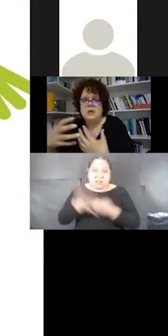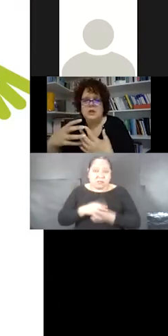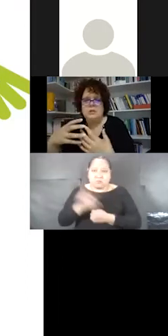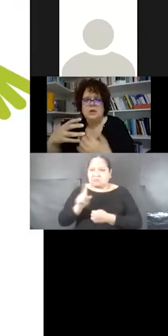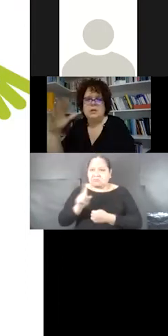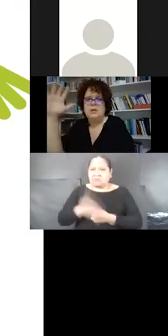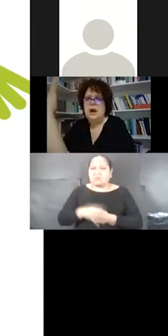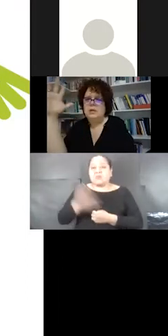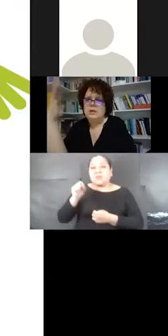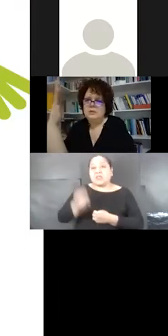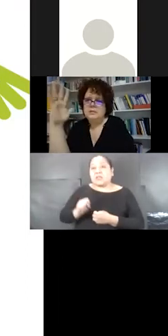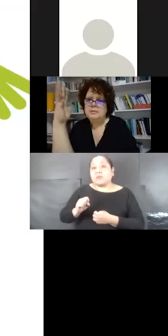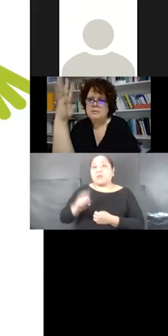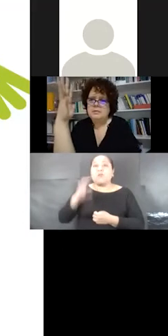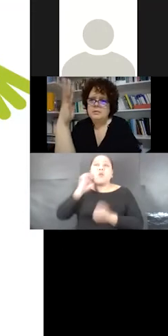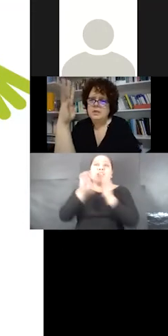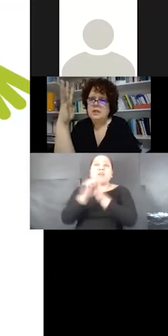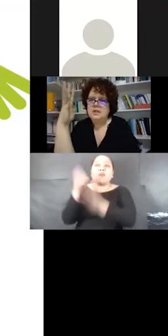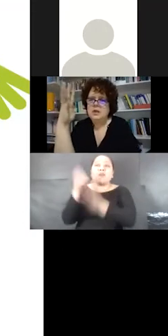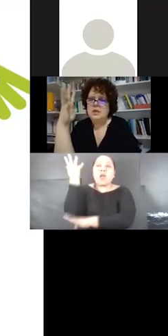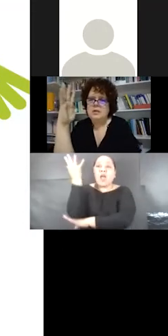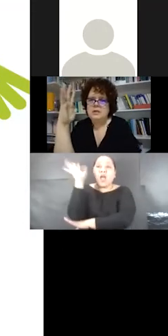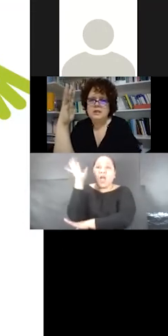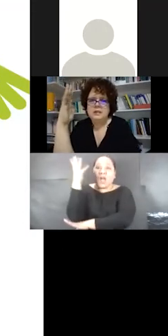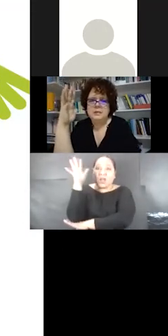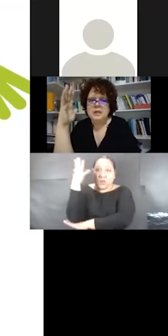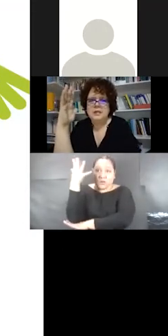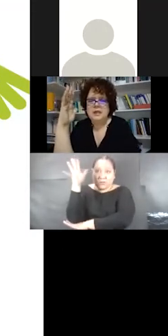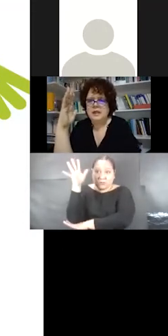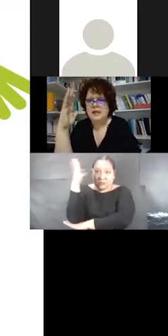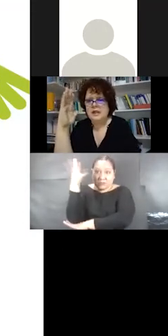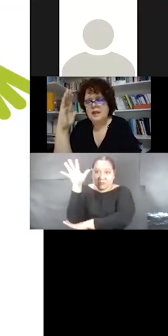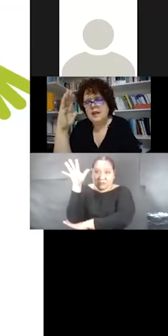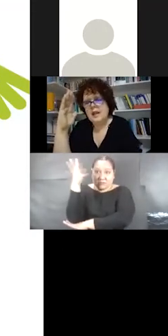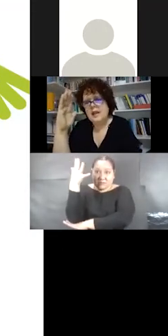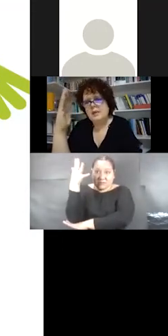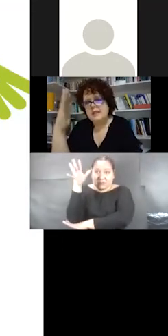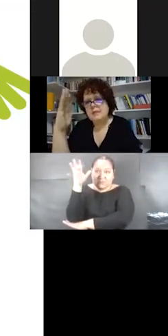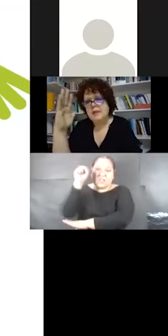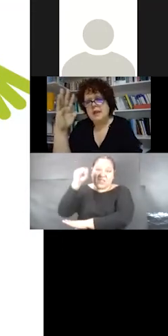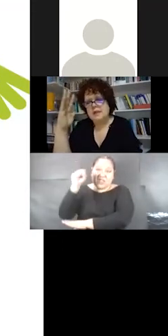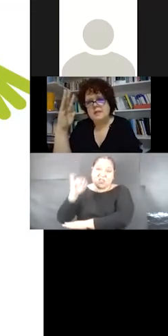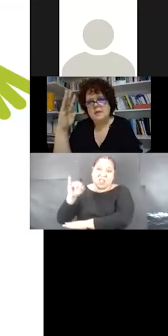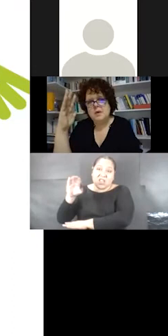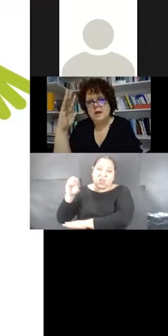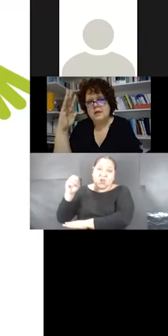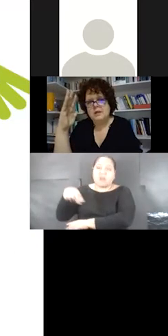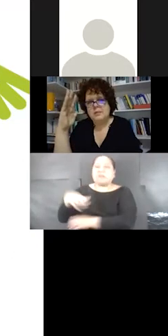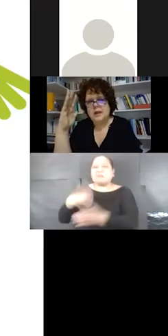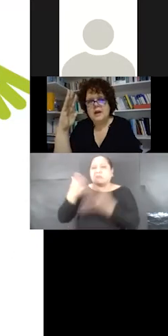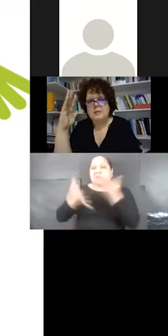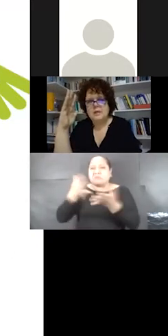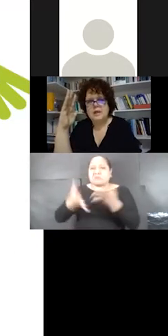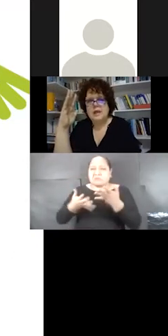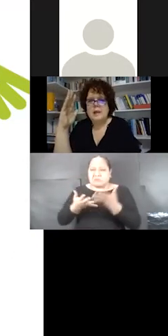es icónico, porque por ejemplo árbol, sí, es icónico bastante, también es en lengua de señas americana también es igual, ¿no?